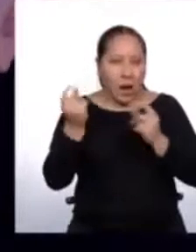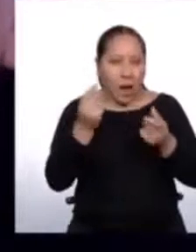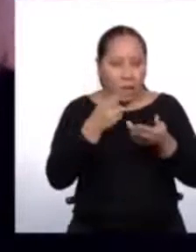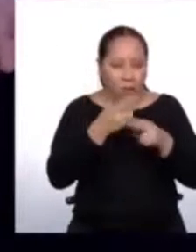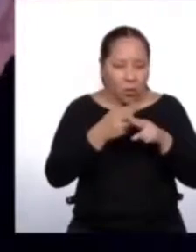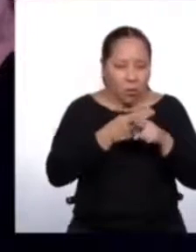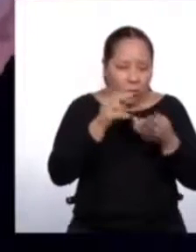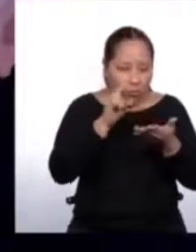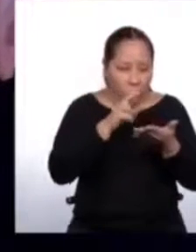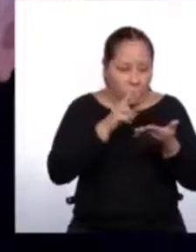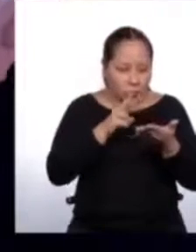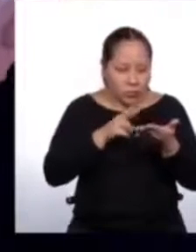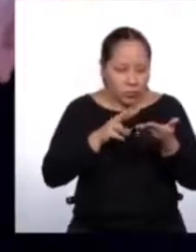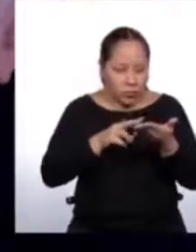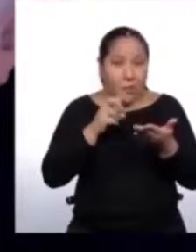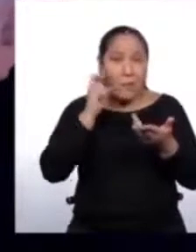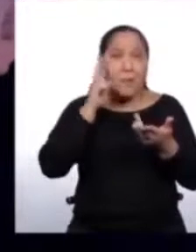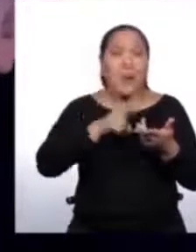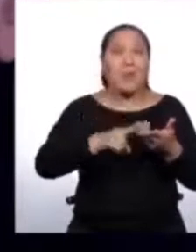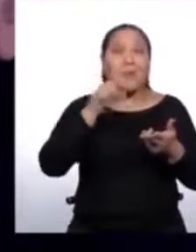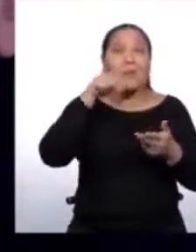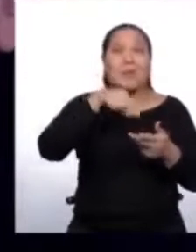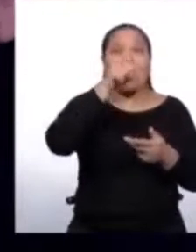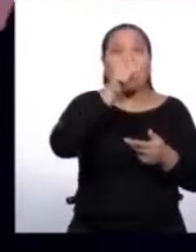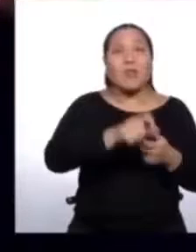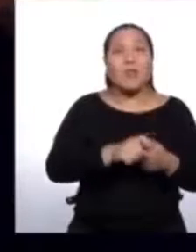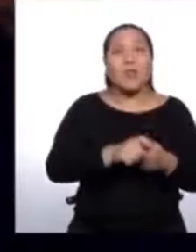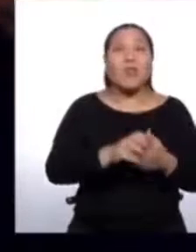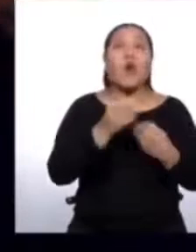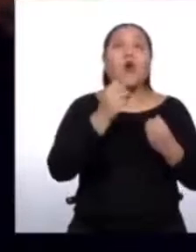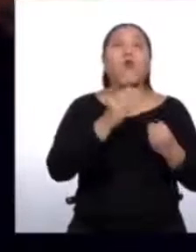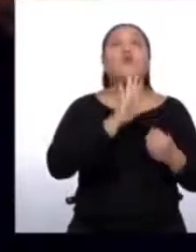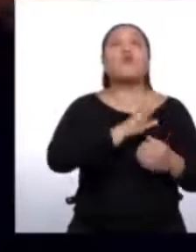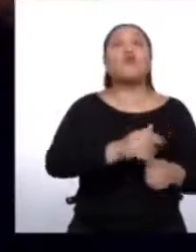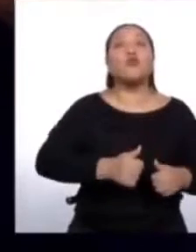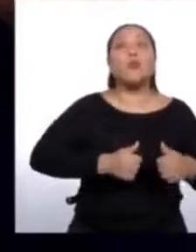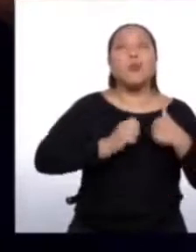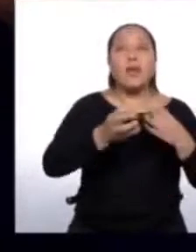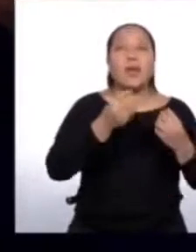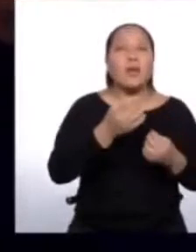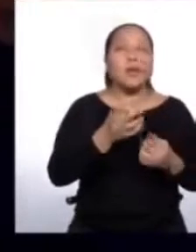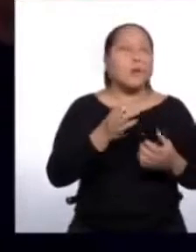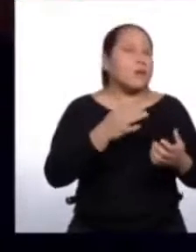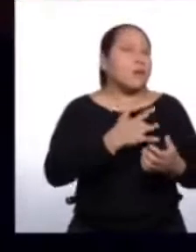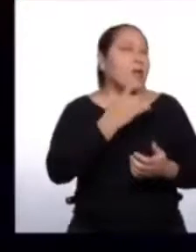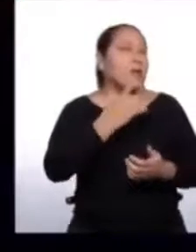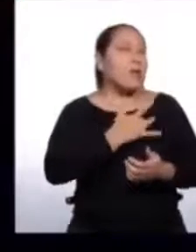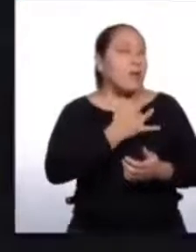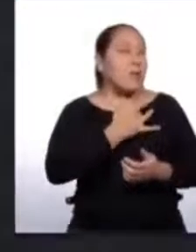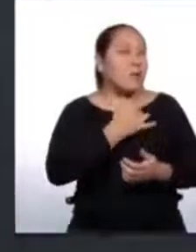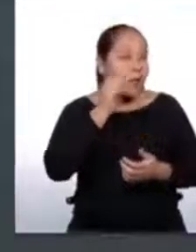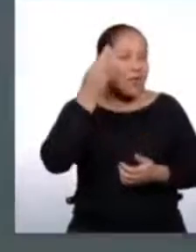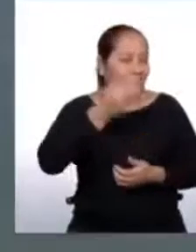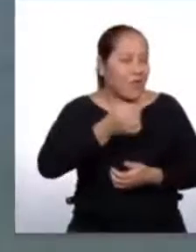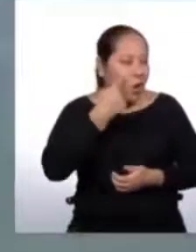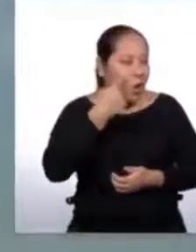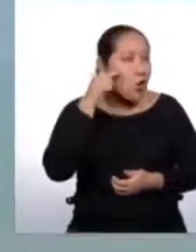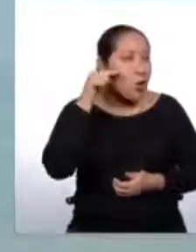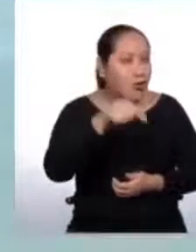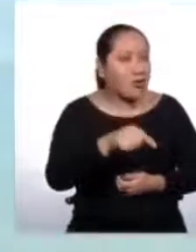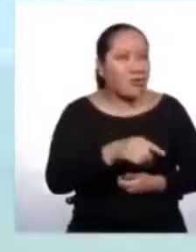1 o 2 episodios en la vida de un personaje que nos hace pensar o nos hace sentir que lo conocemos.